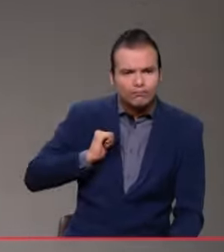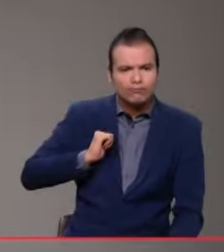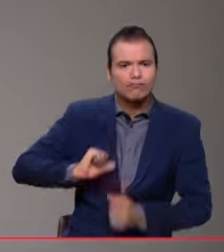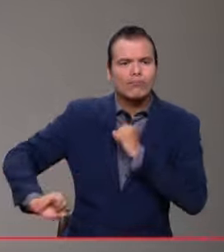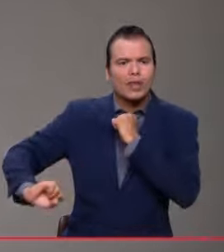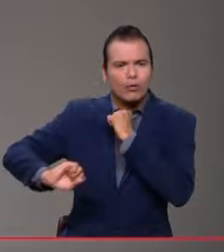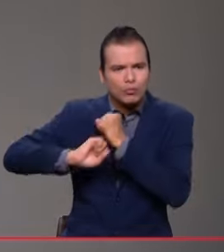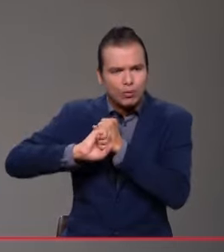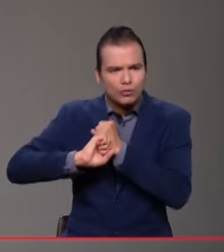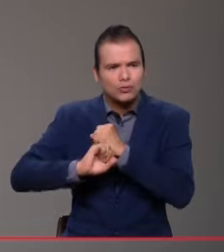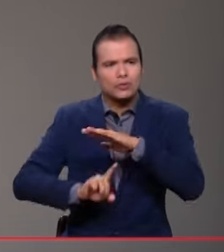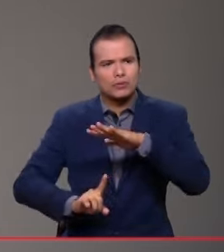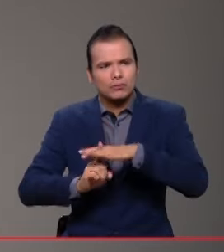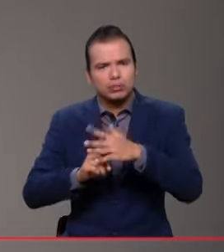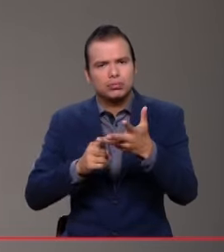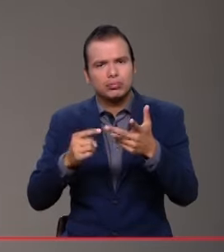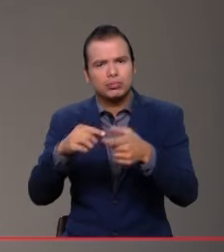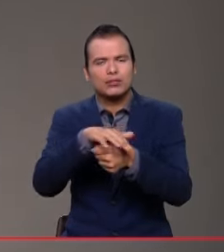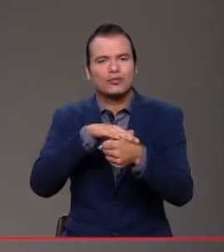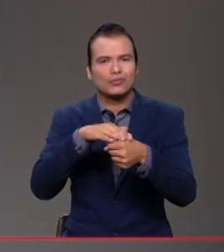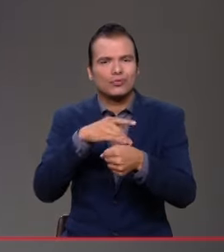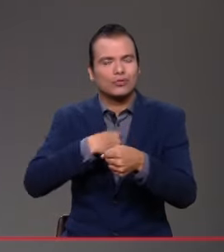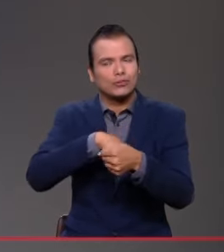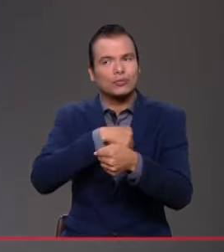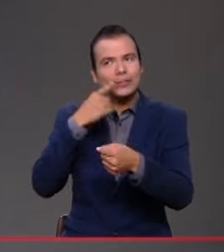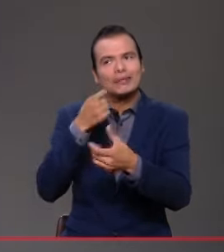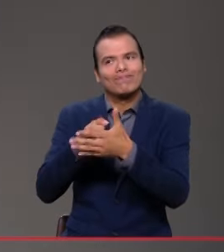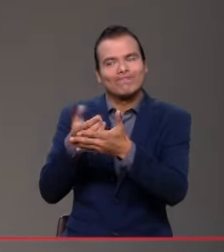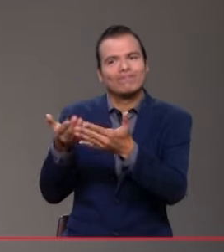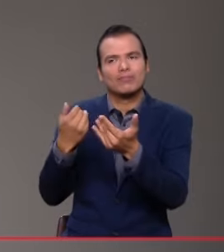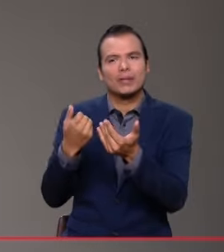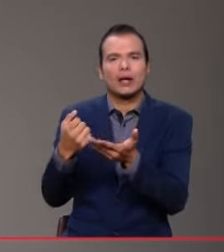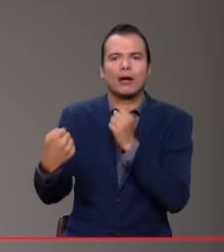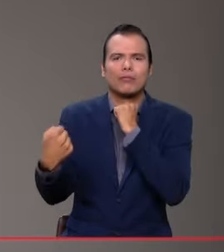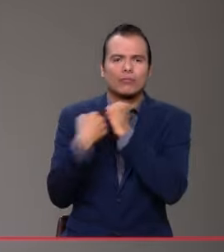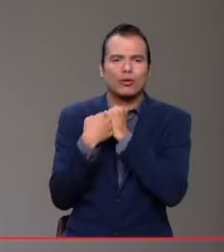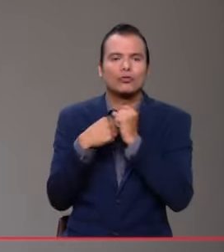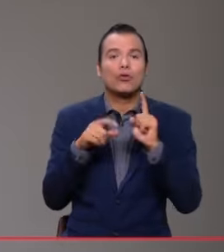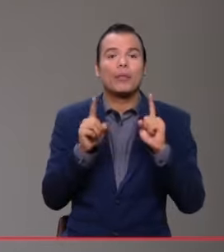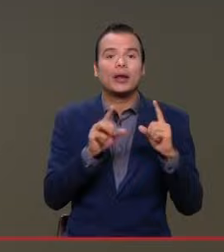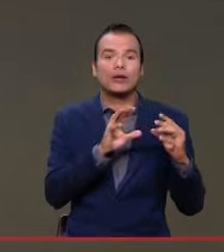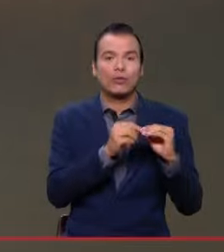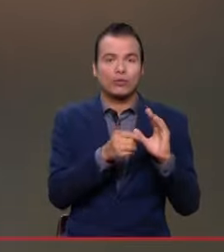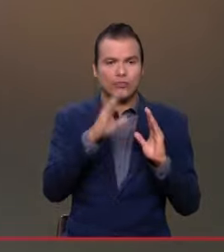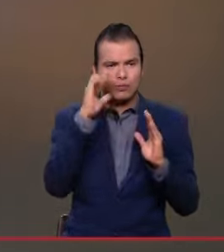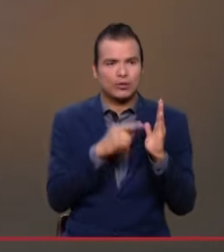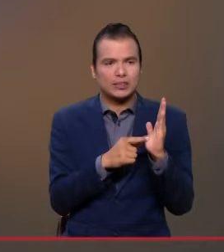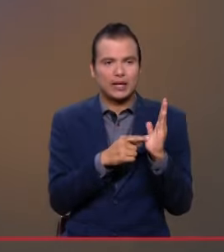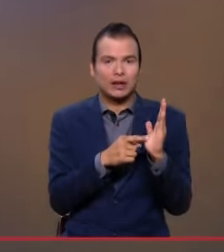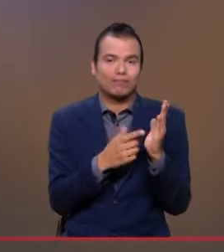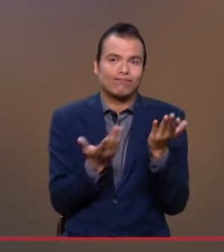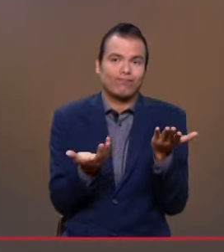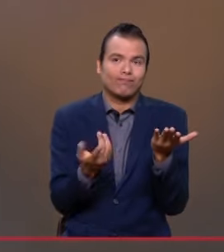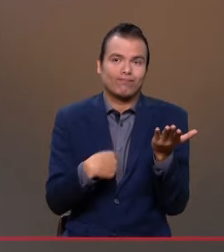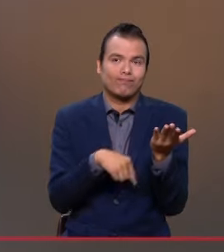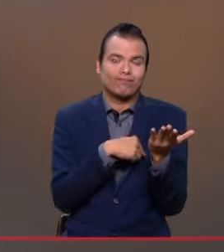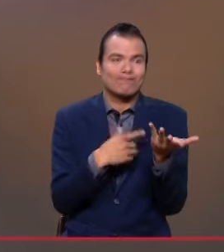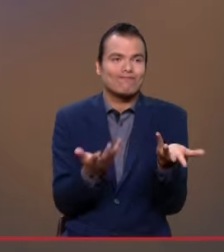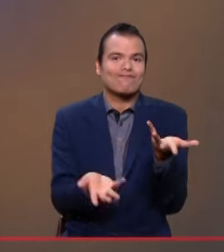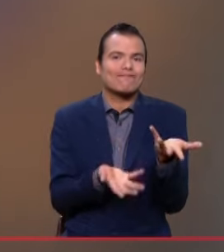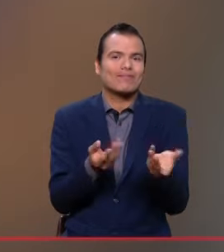tipo de búsqueda de soluciones. Sin embargo, el código de policía o el código de convivencia los limita mucho, así que creemos